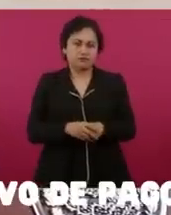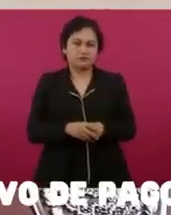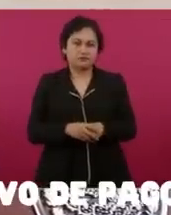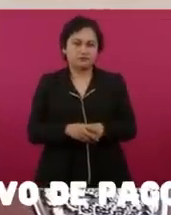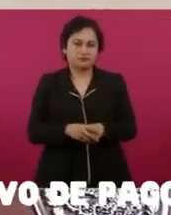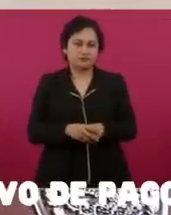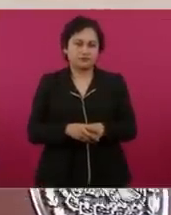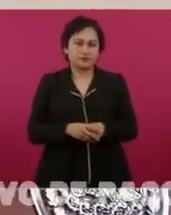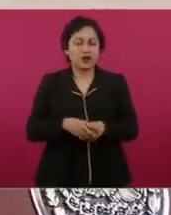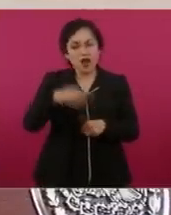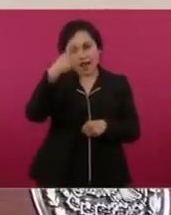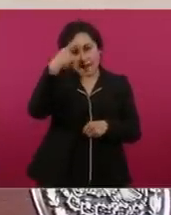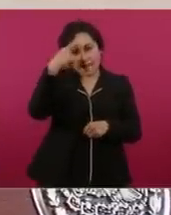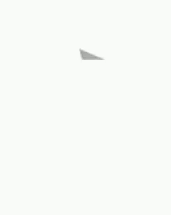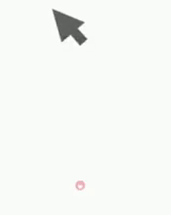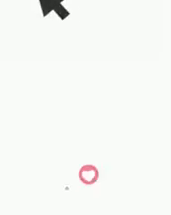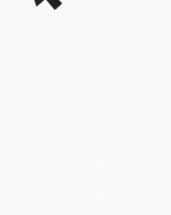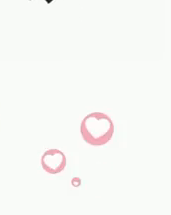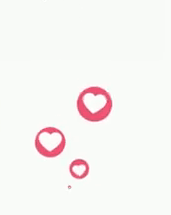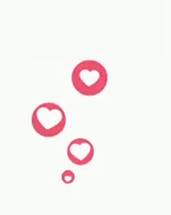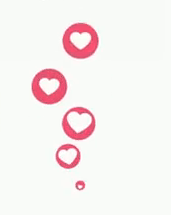a los potentados